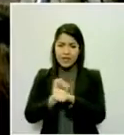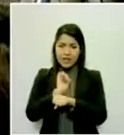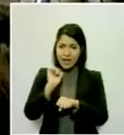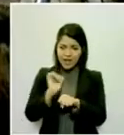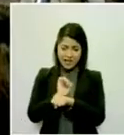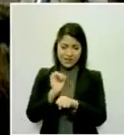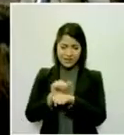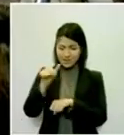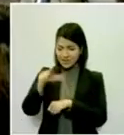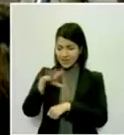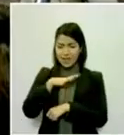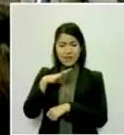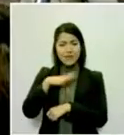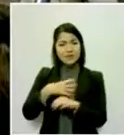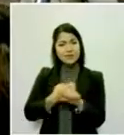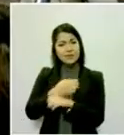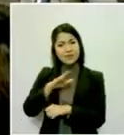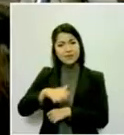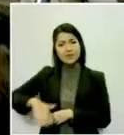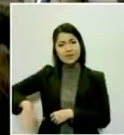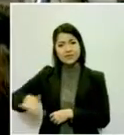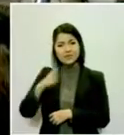tenemos en el Estado.